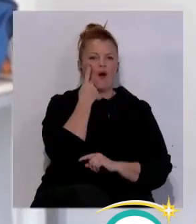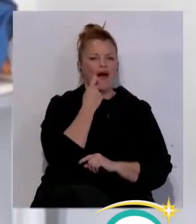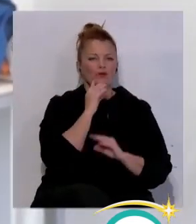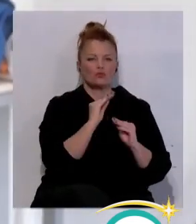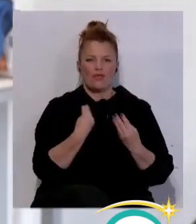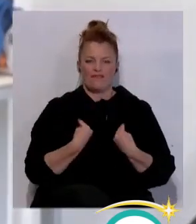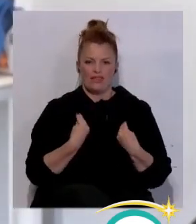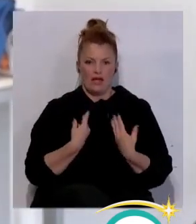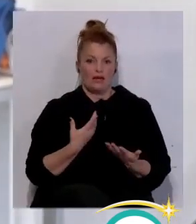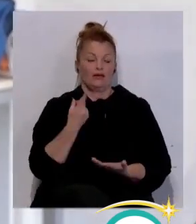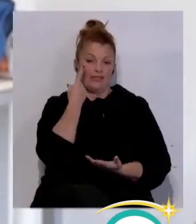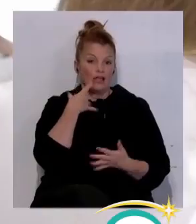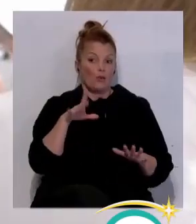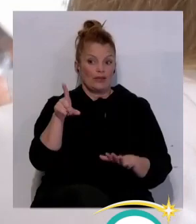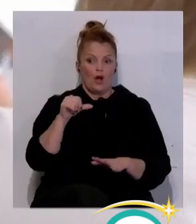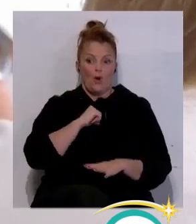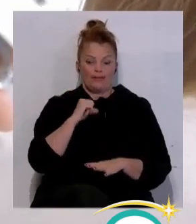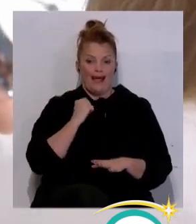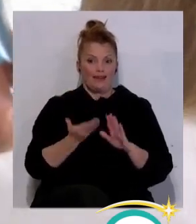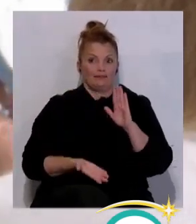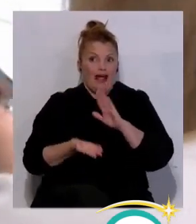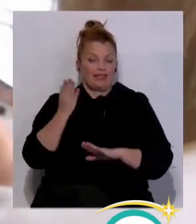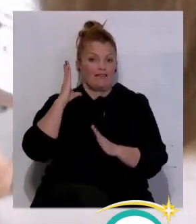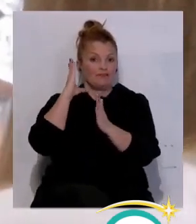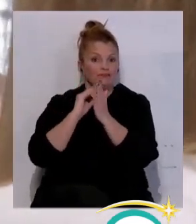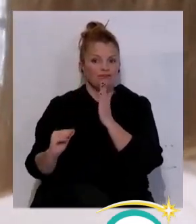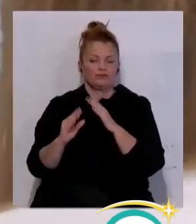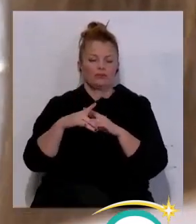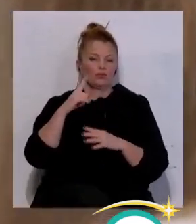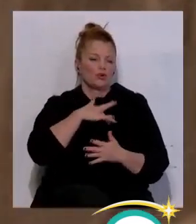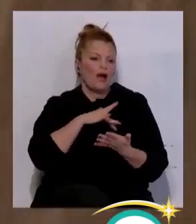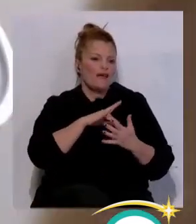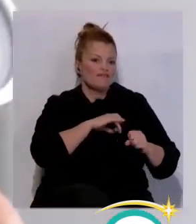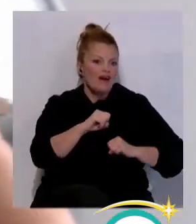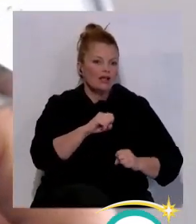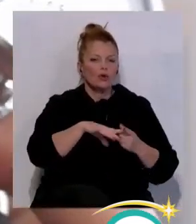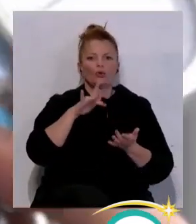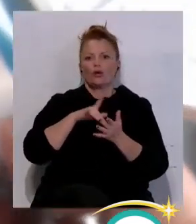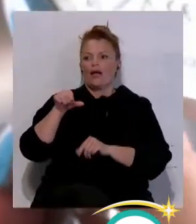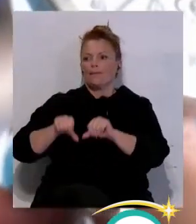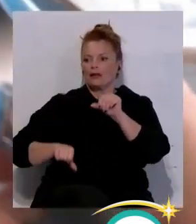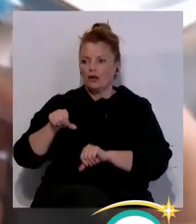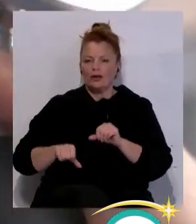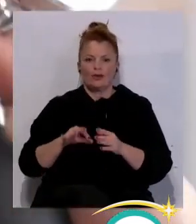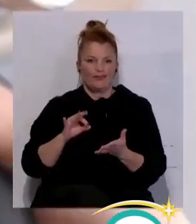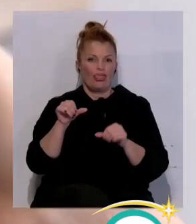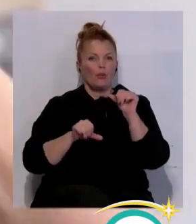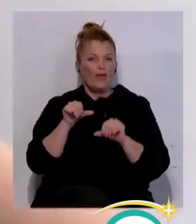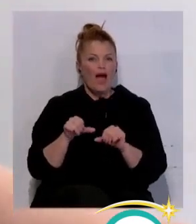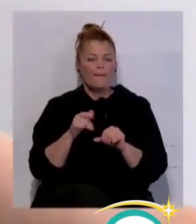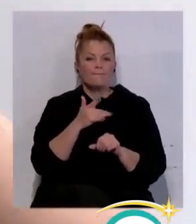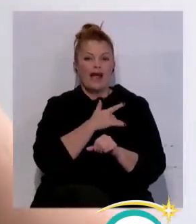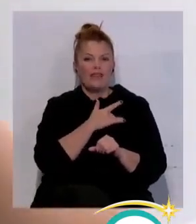Date cuenta que ellos han salido del hospital una vez que han tenido un infarto o personas que han sido intervenidas mediante cirugía cardíaca.